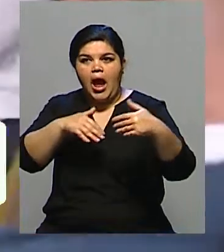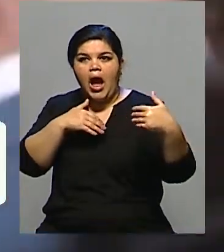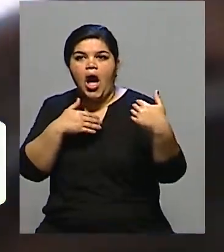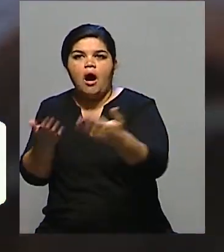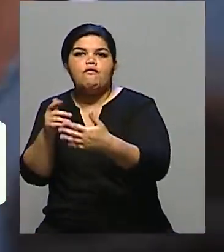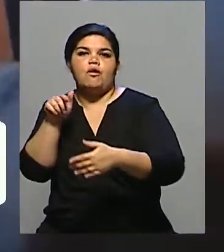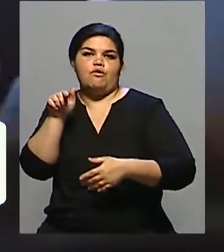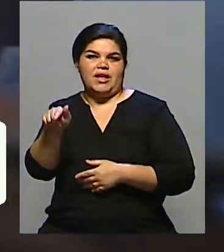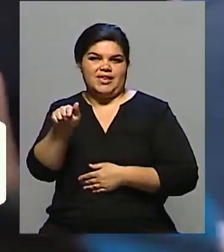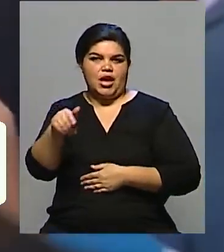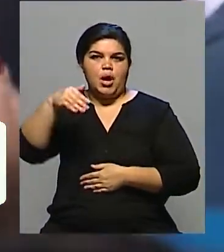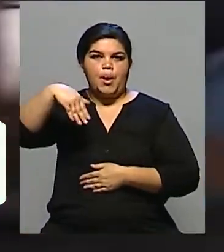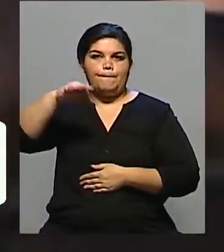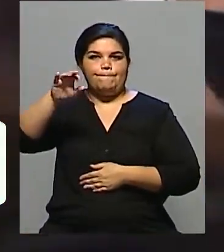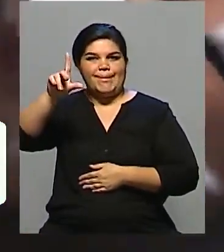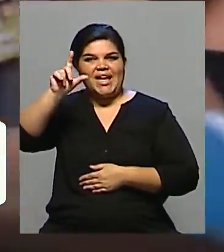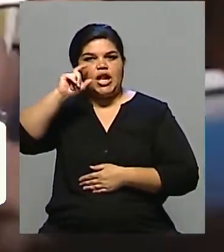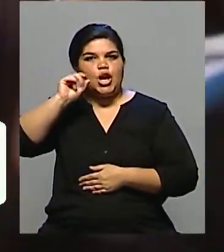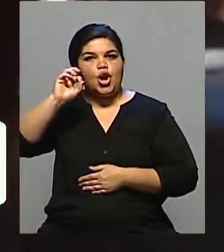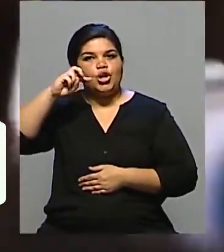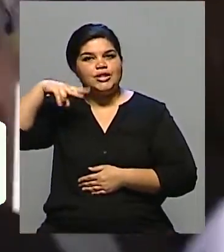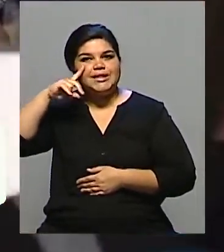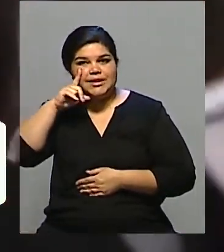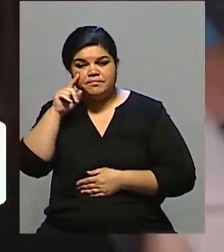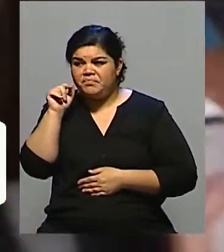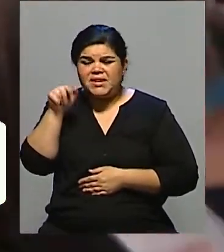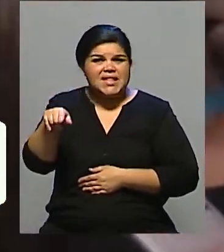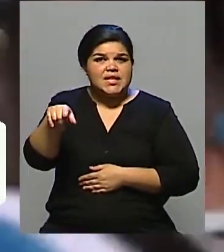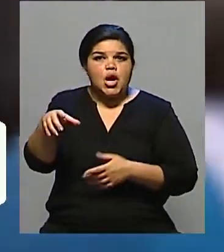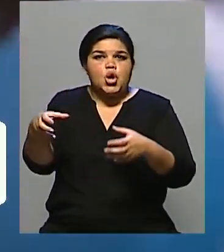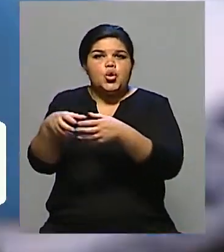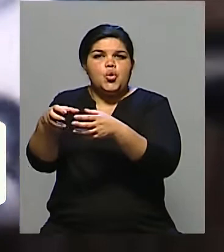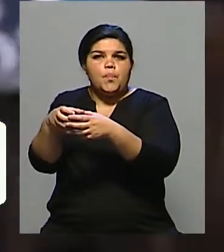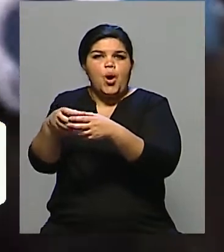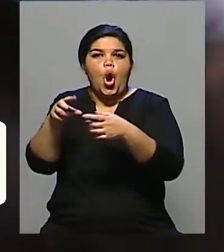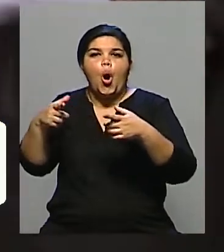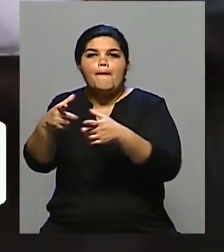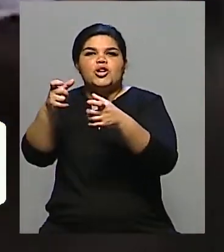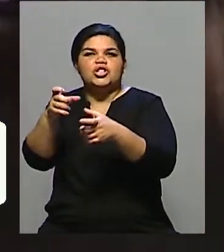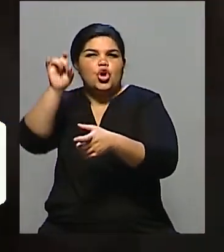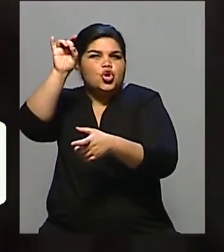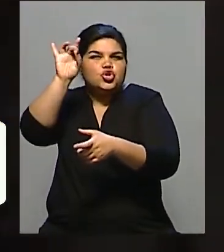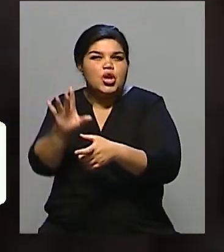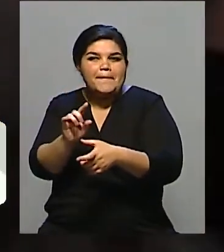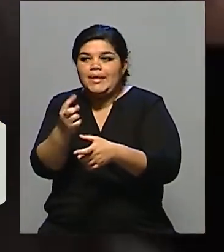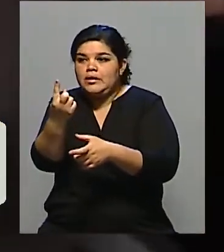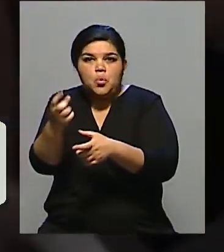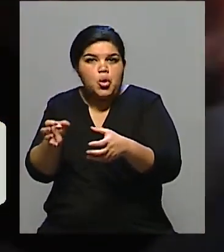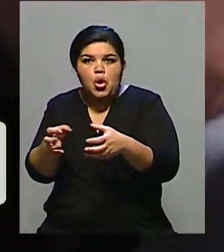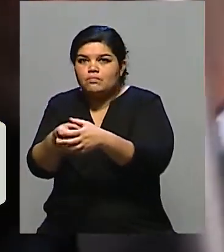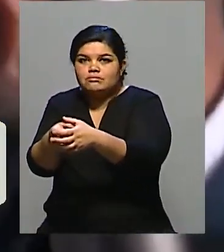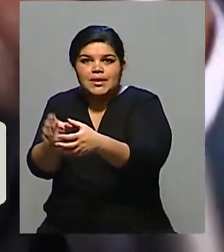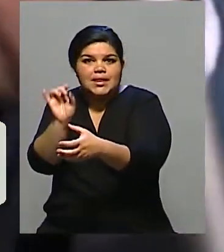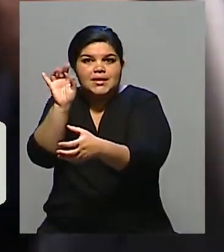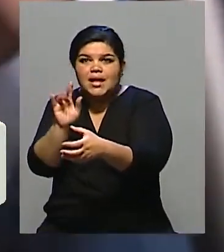Meloni, porque su partido, Fratelli d'Italia, fue el único de oposición en este gobierno técnico. Y por